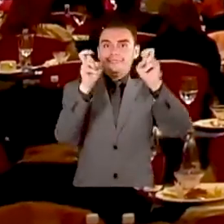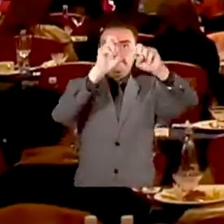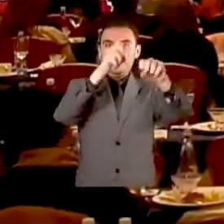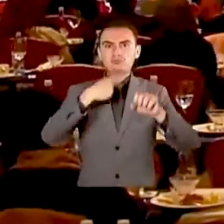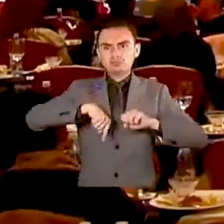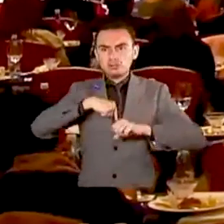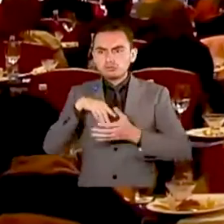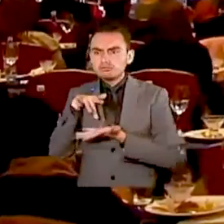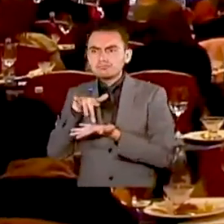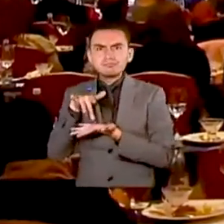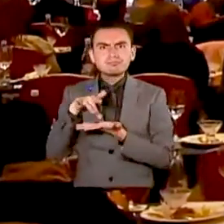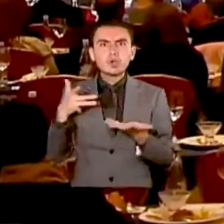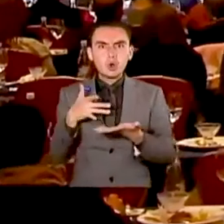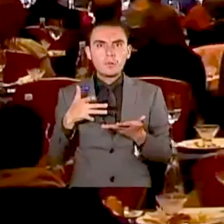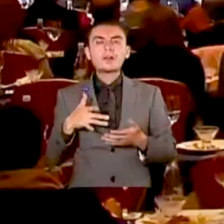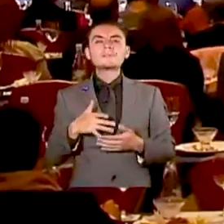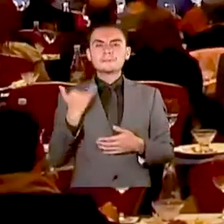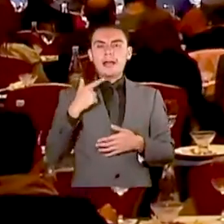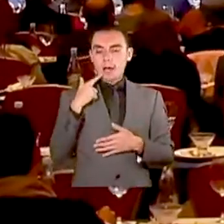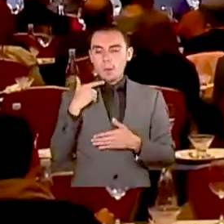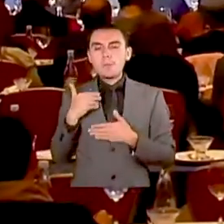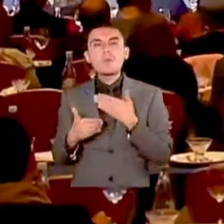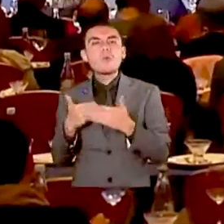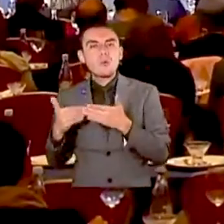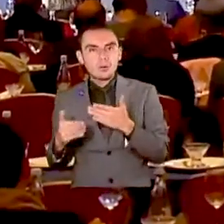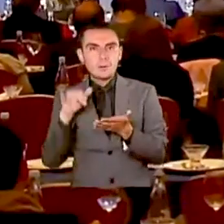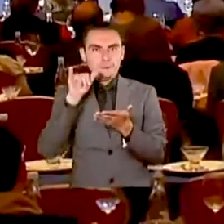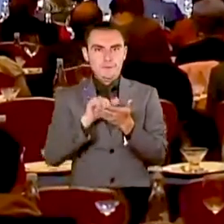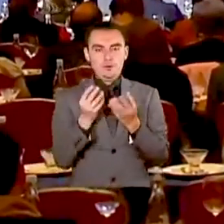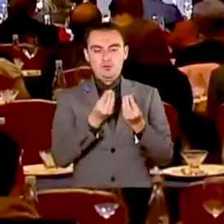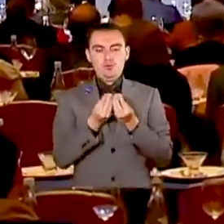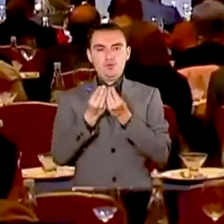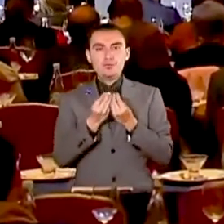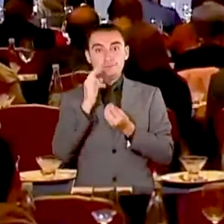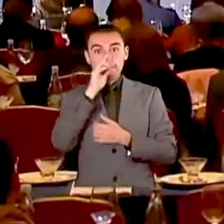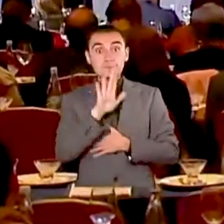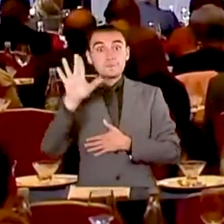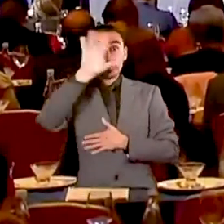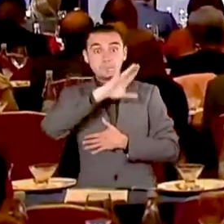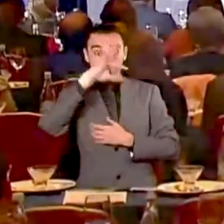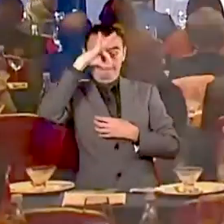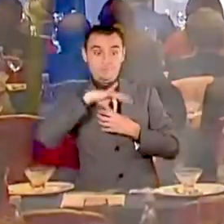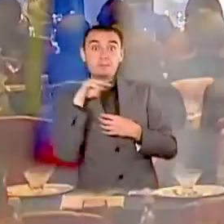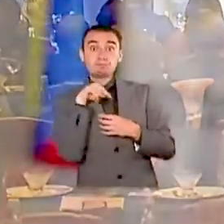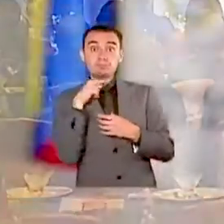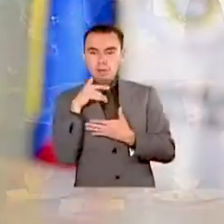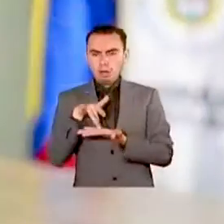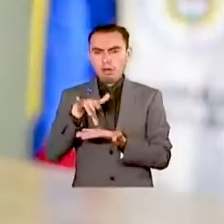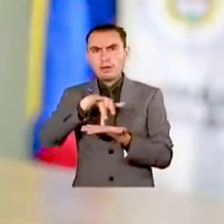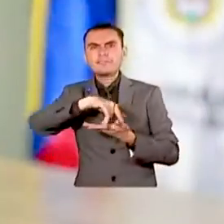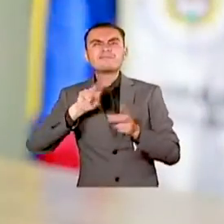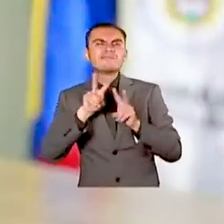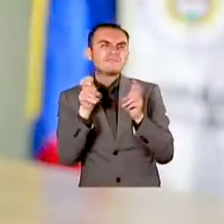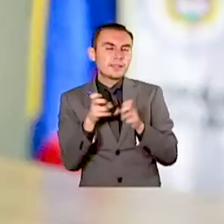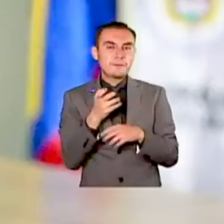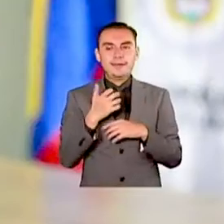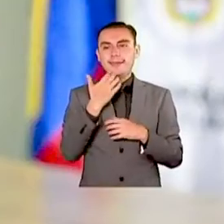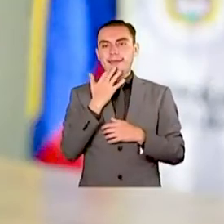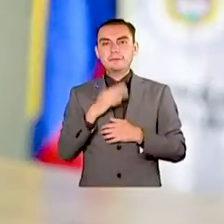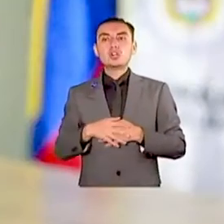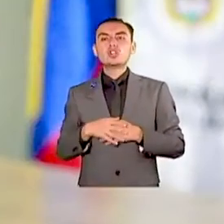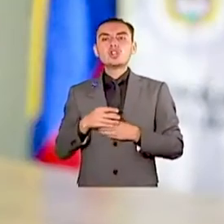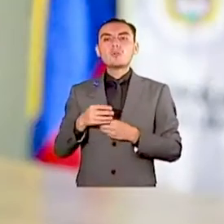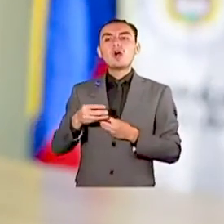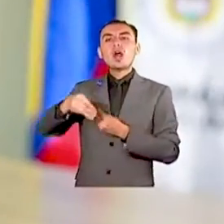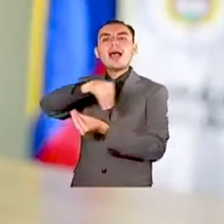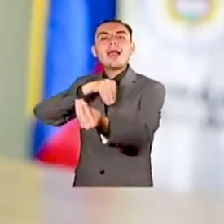hecho presencia en los procesos que lleva el Consejo Nacional Electoral para los temas de revocatoria de